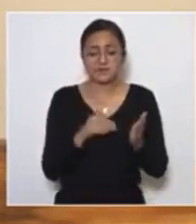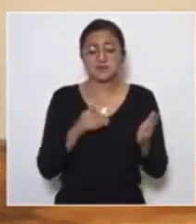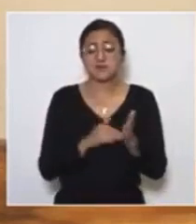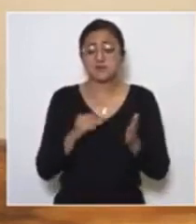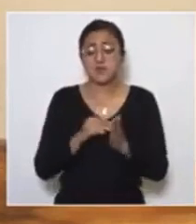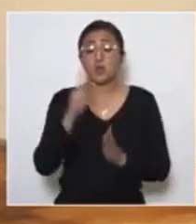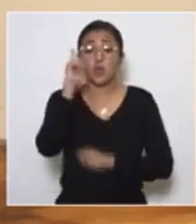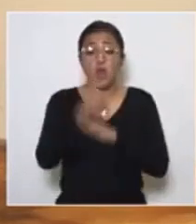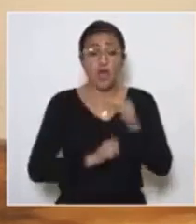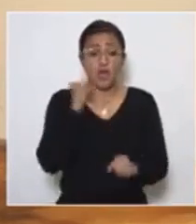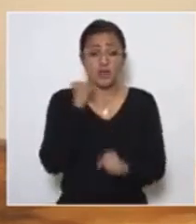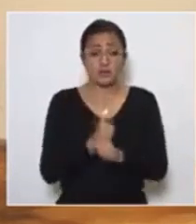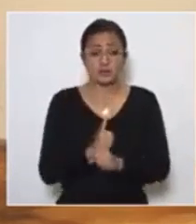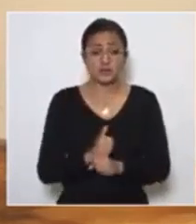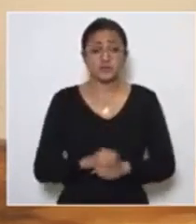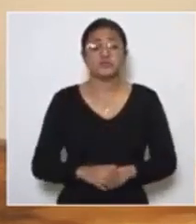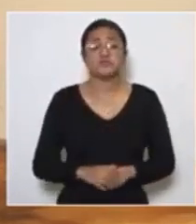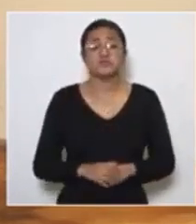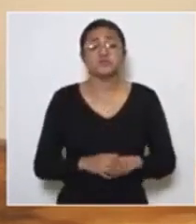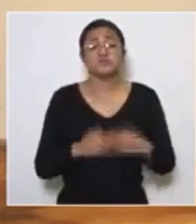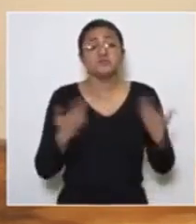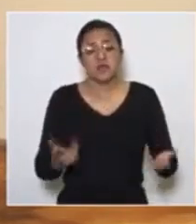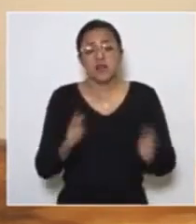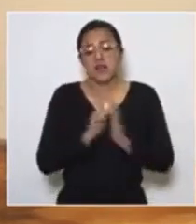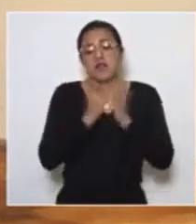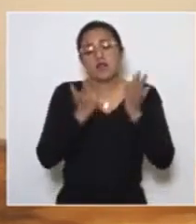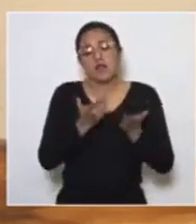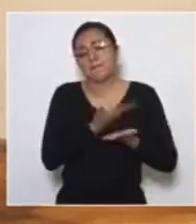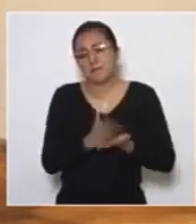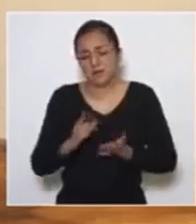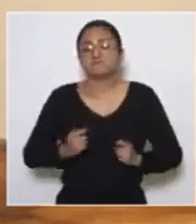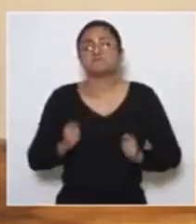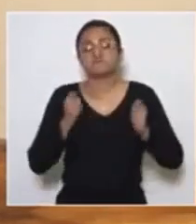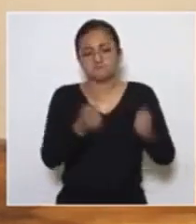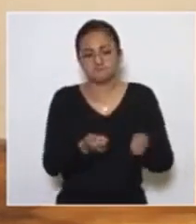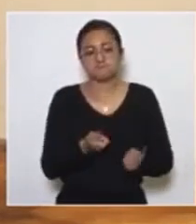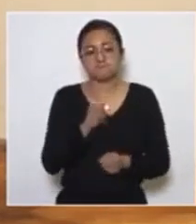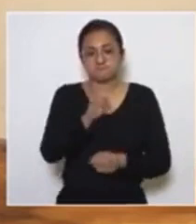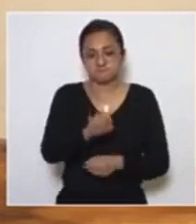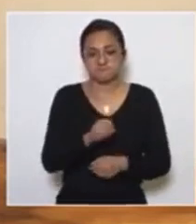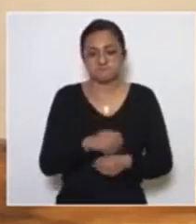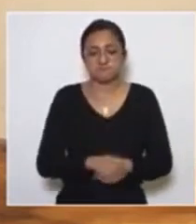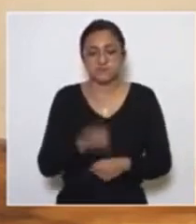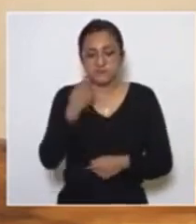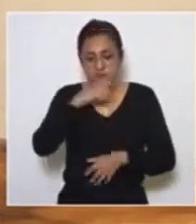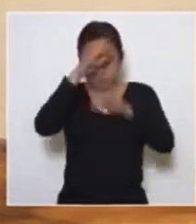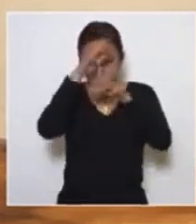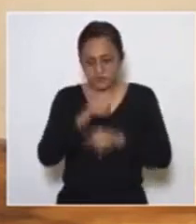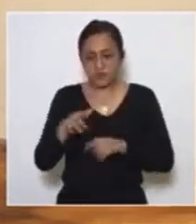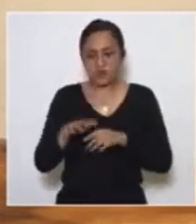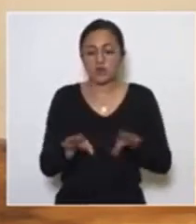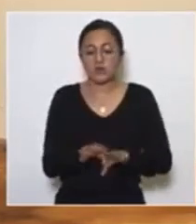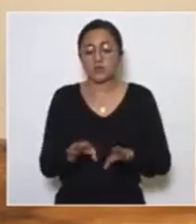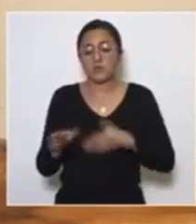año. Y libros de texto también, los adicionales de acuerdo al